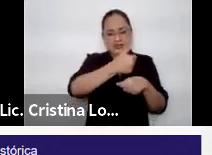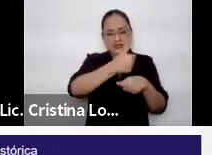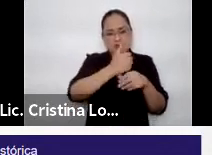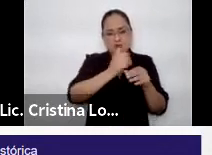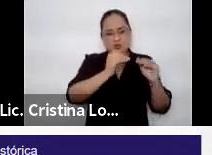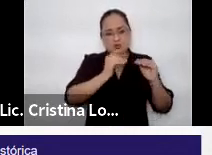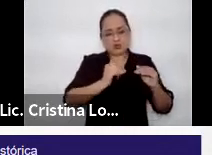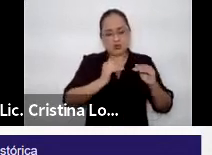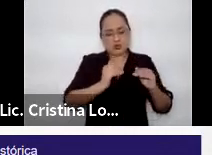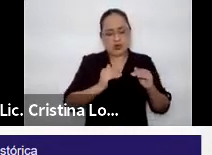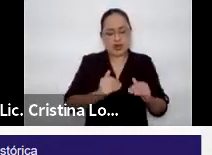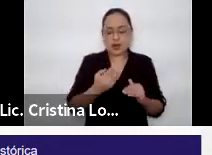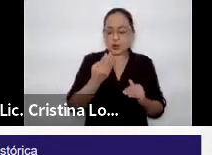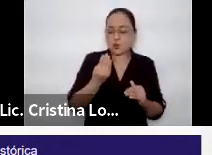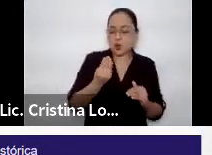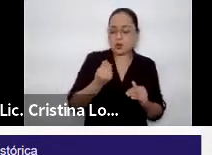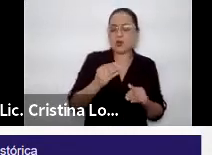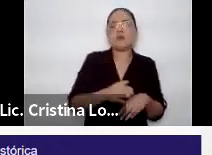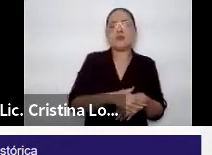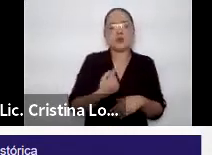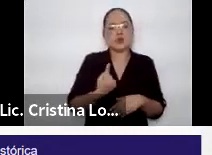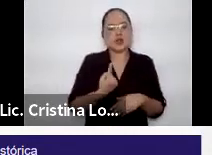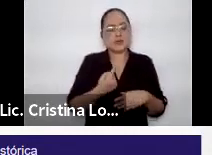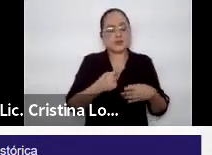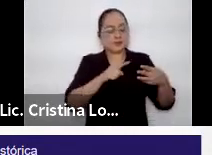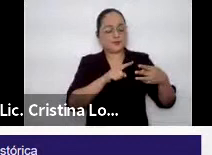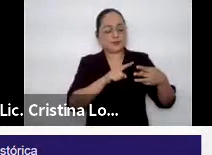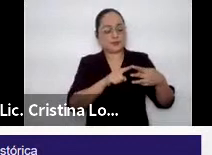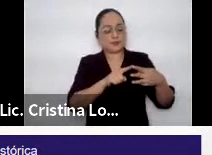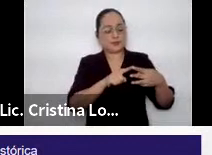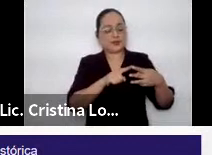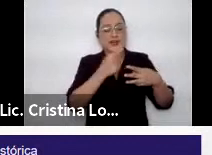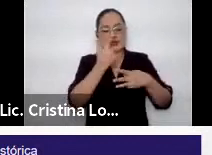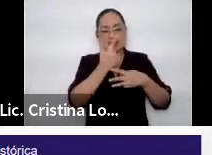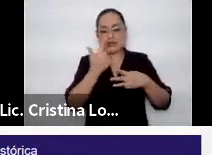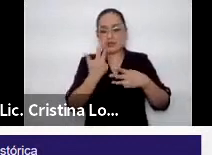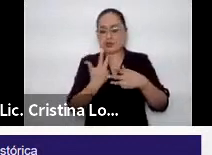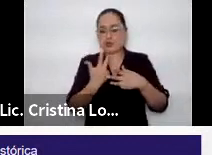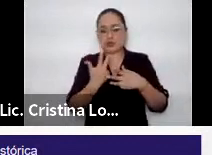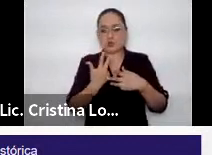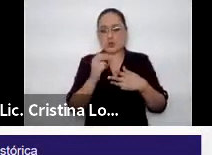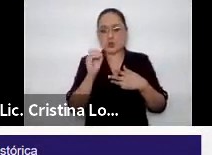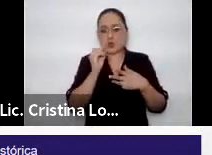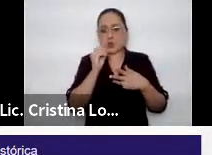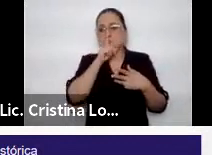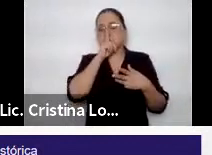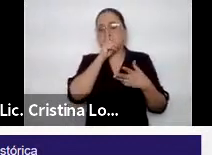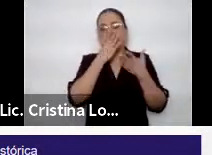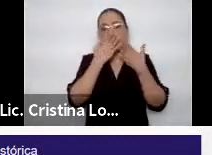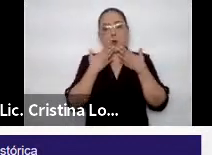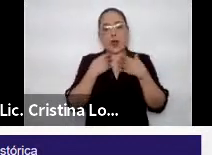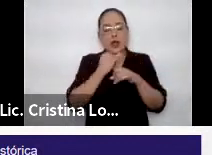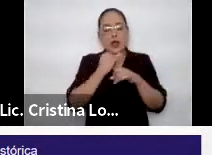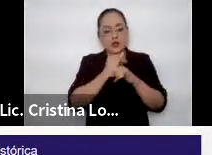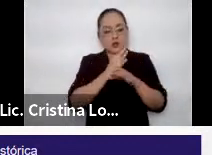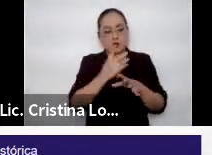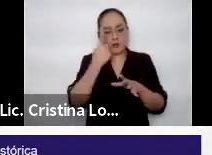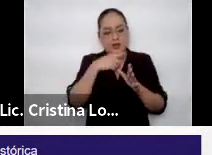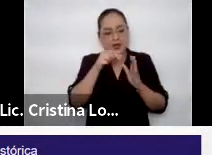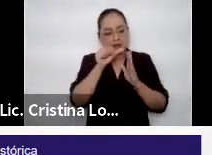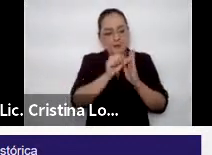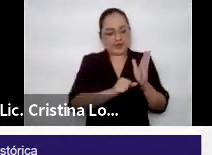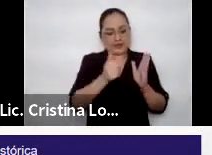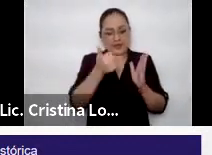salta hasta la novena. ¿Por qué? Porque la séptima y octava parte no hay información para este mes de